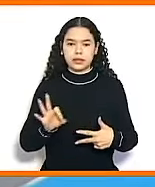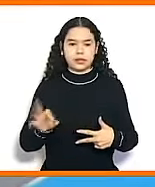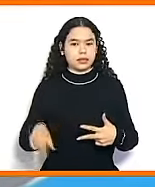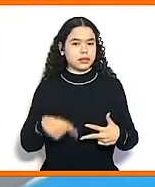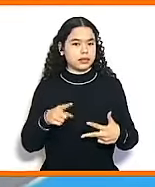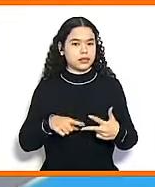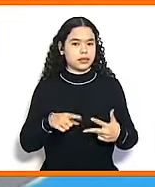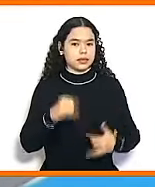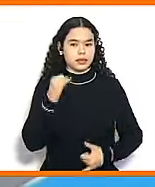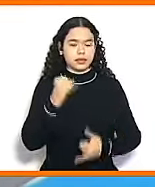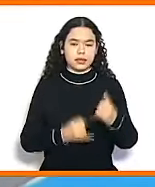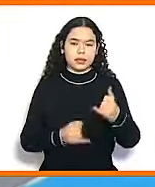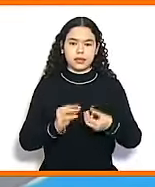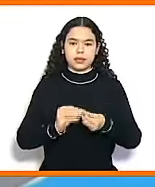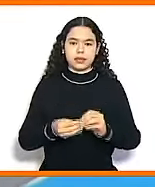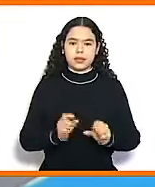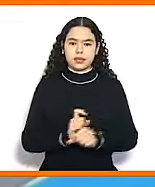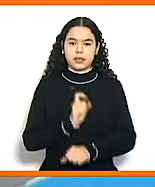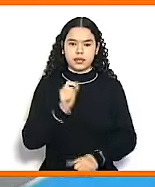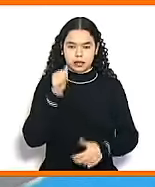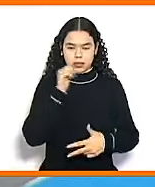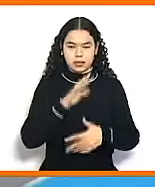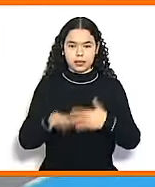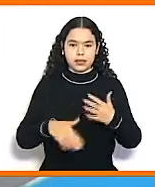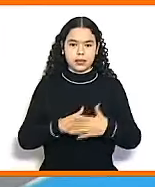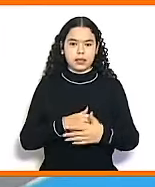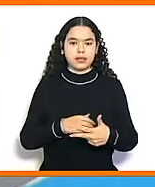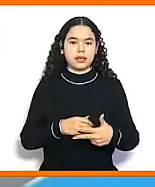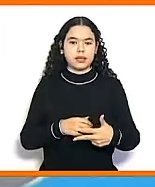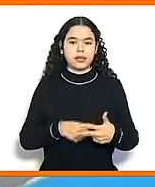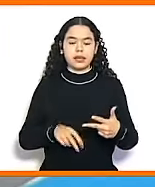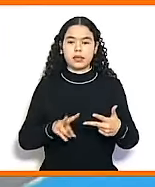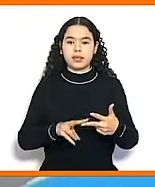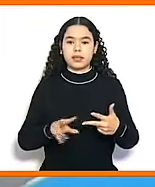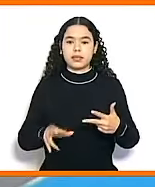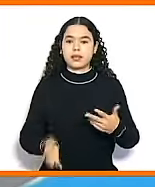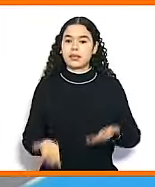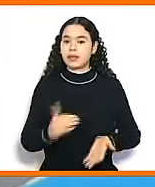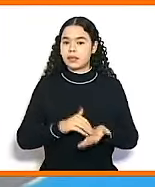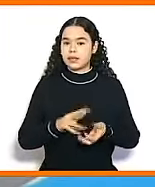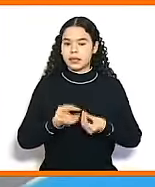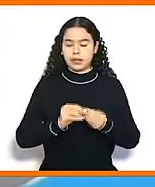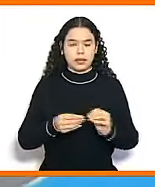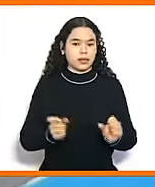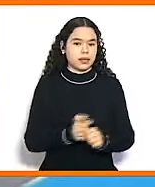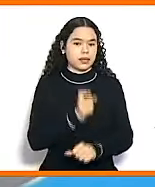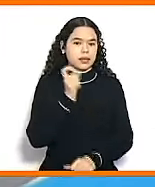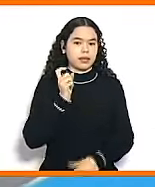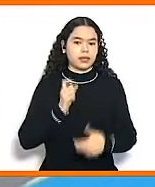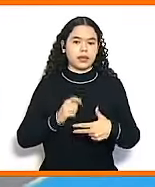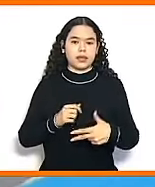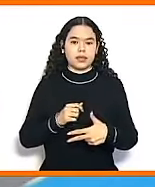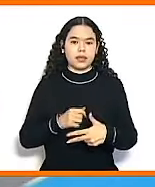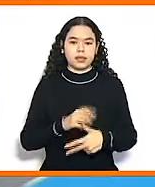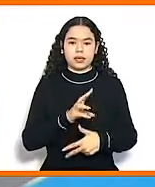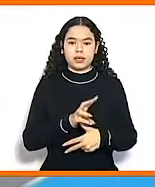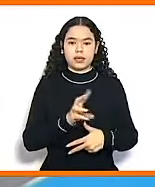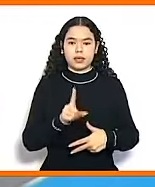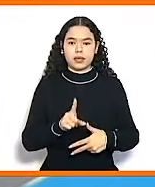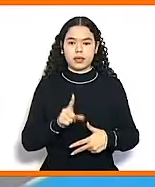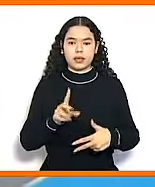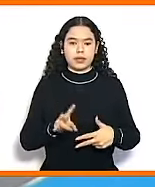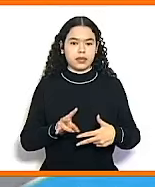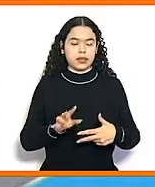tercer y último número ganador atentos porque este es el 23 con gusto repito los tres números ganadores 61